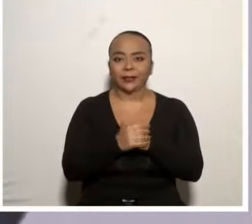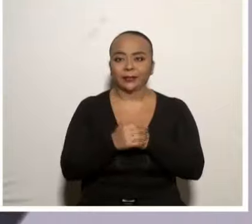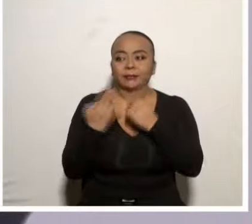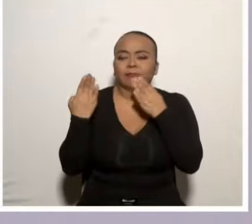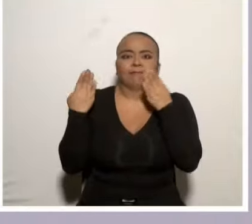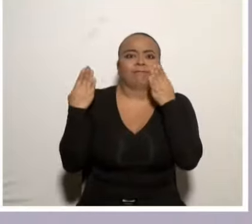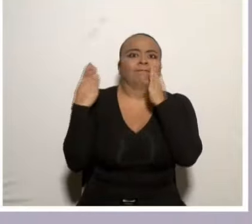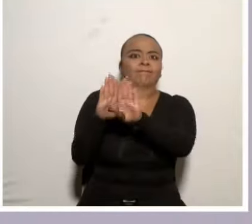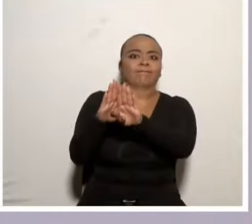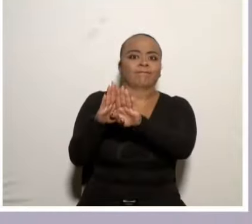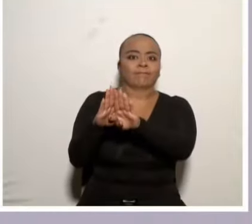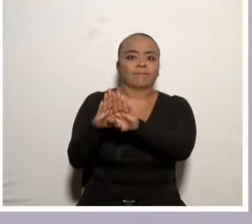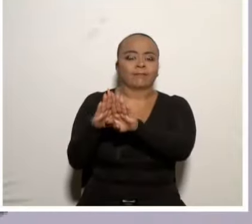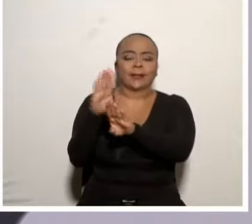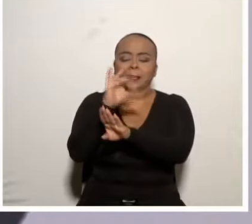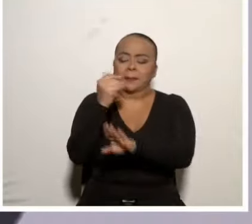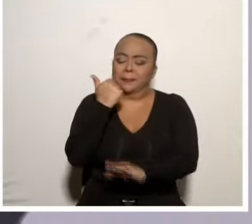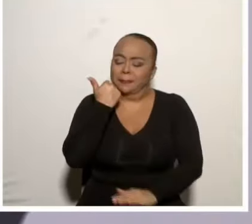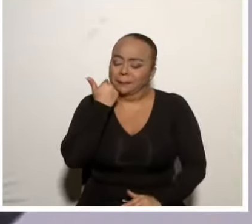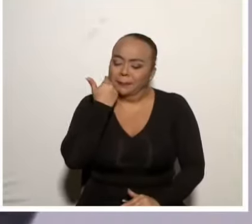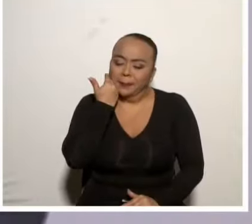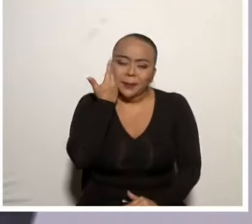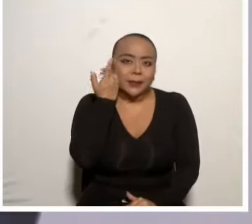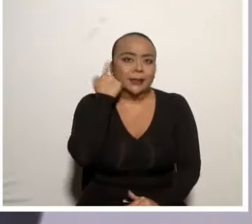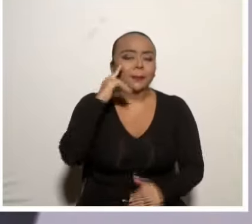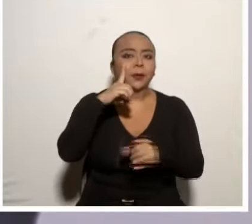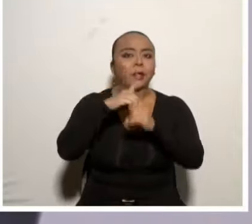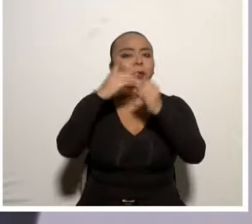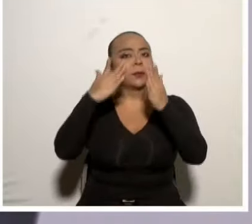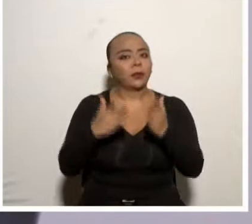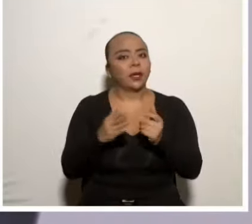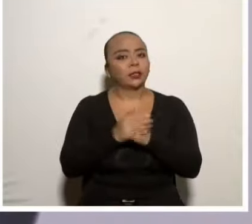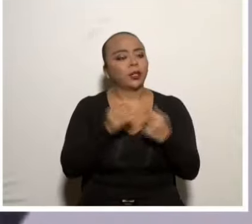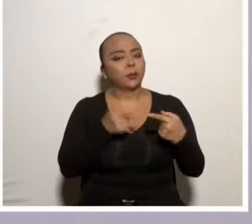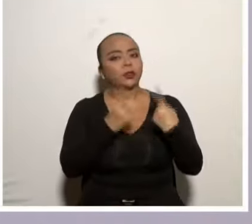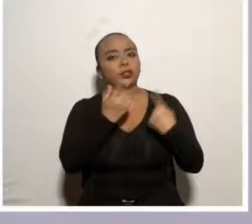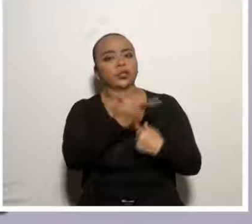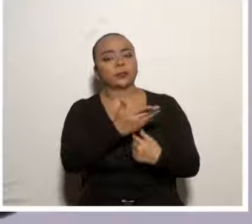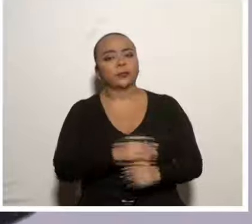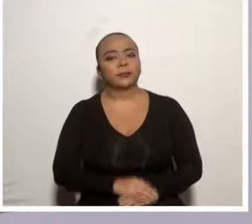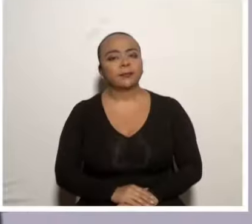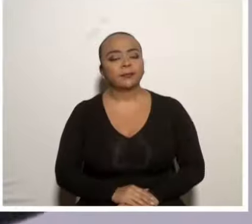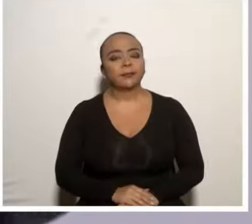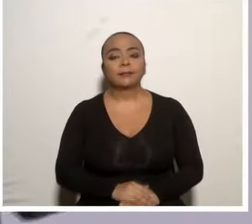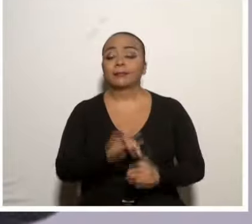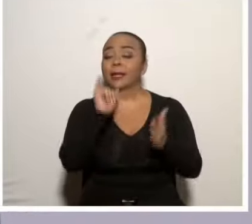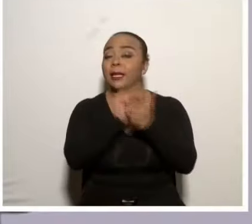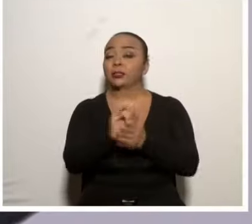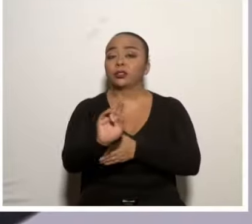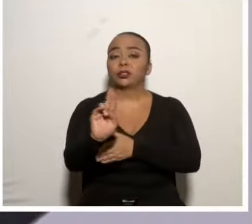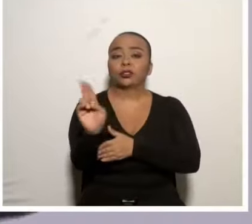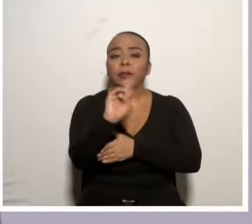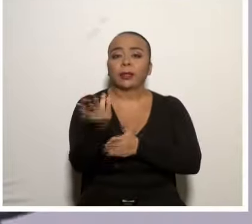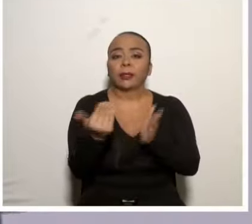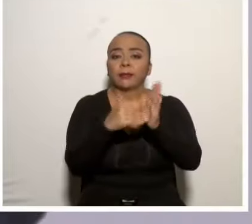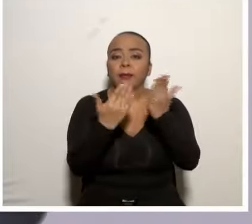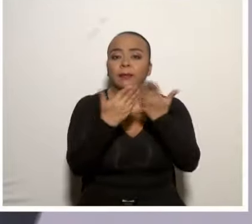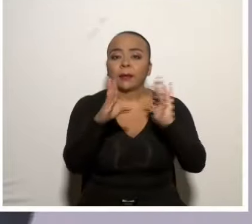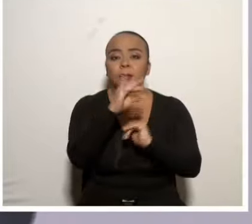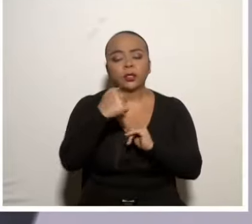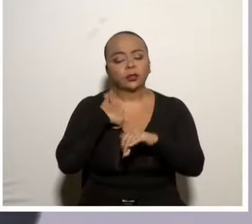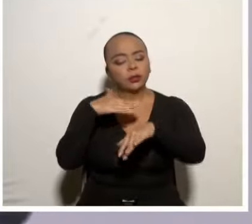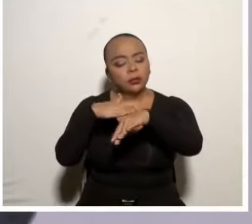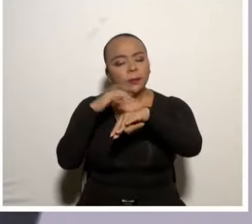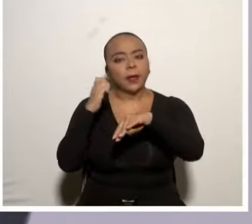cerrada abruptamente y vergonzosamente por los diputados de oposición. Esto es urgente que lo reabramos y yo hago